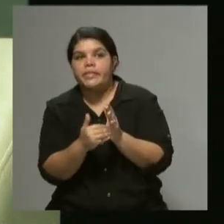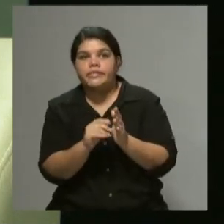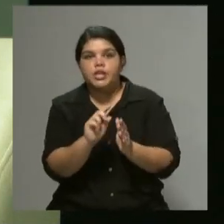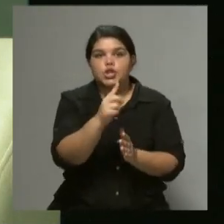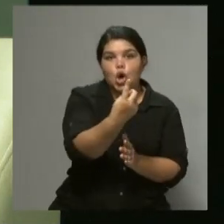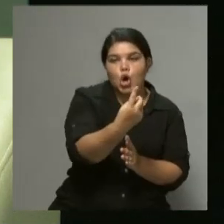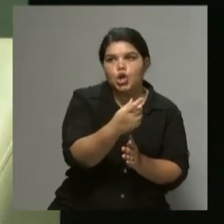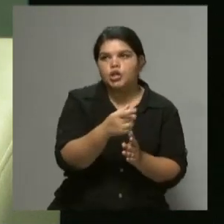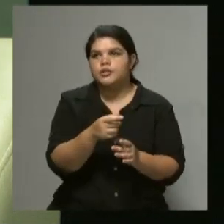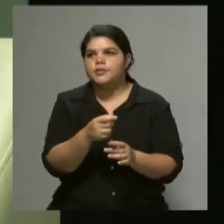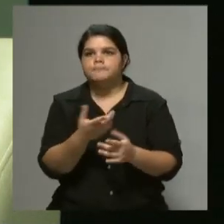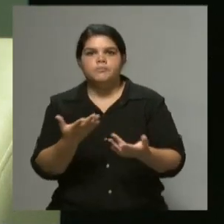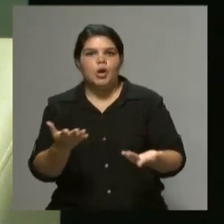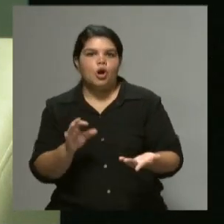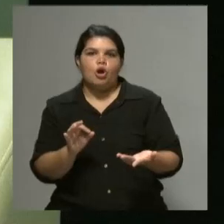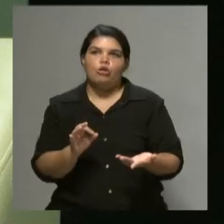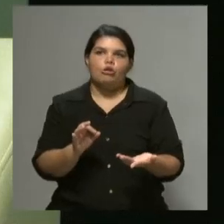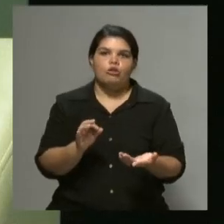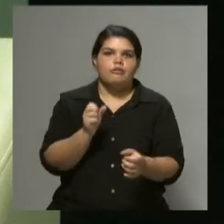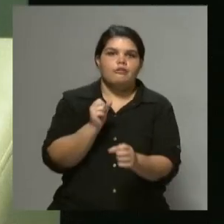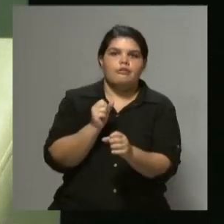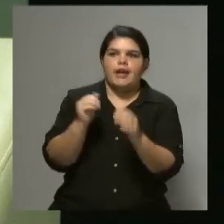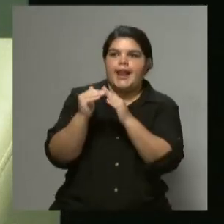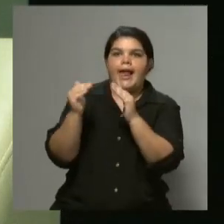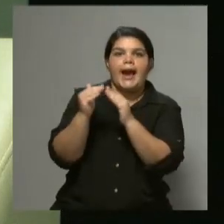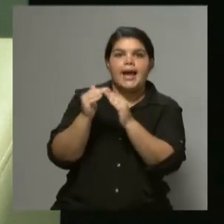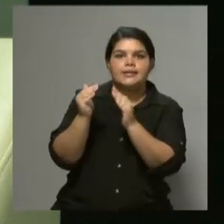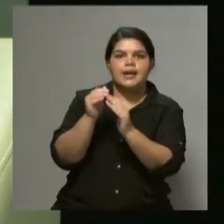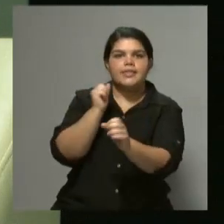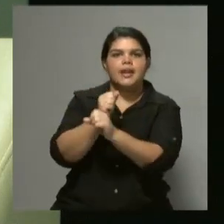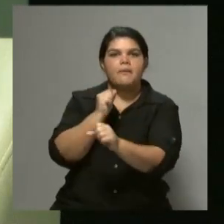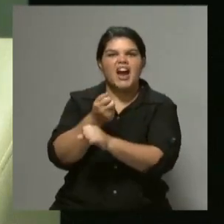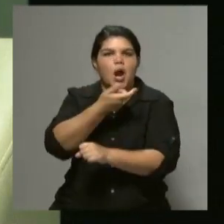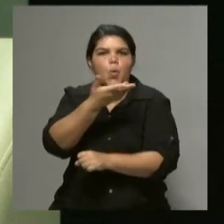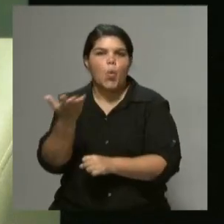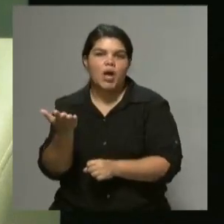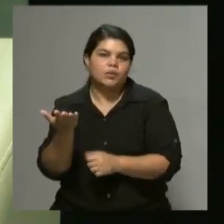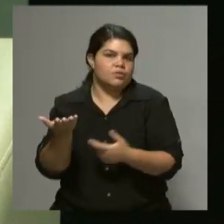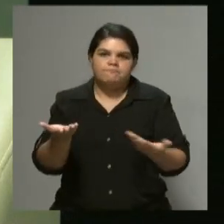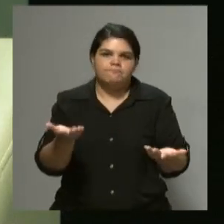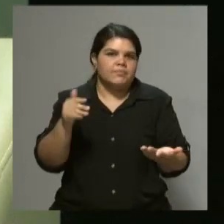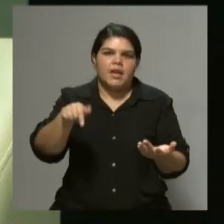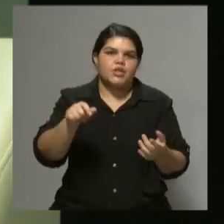casa trabaja una sola persona. Exacto, o más. Es muy variable eso.